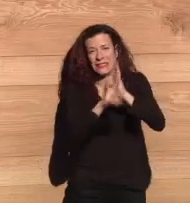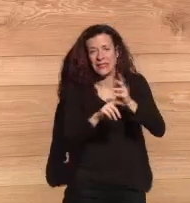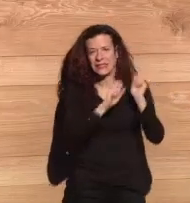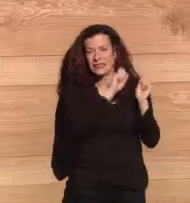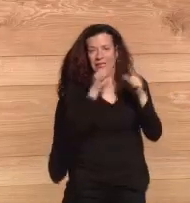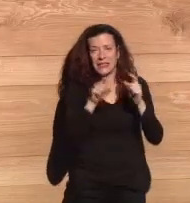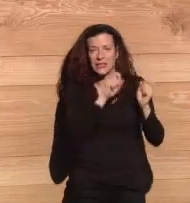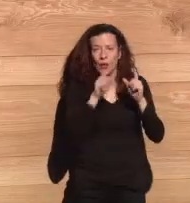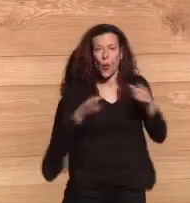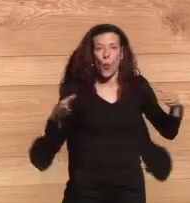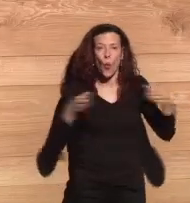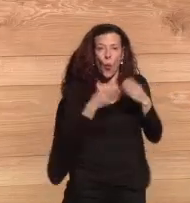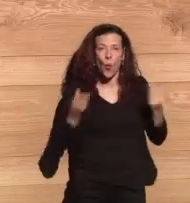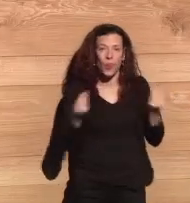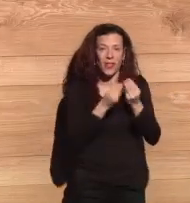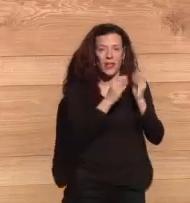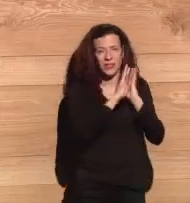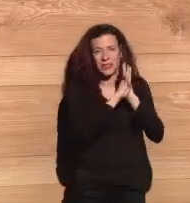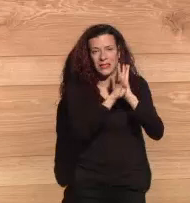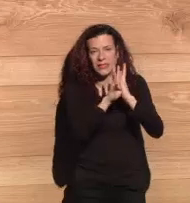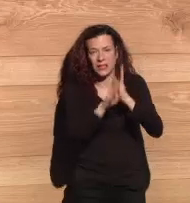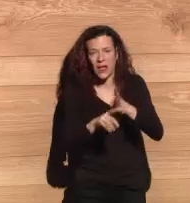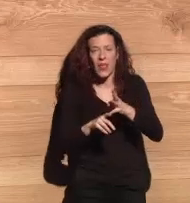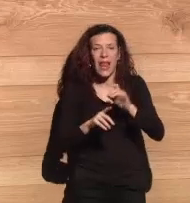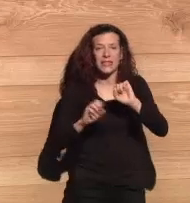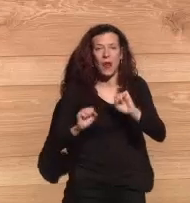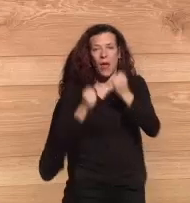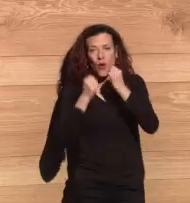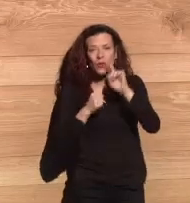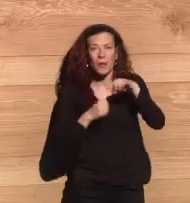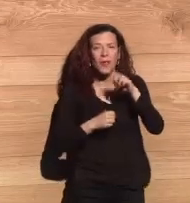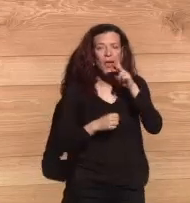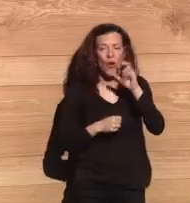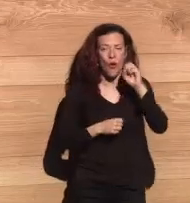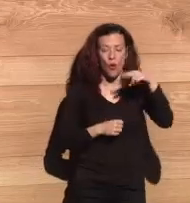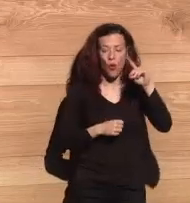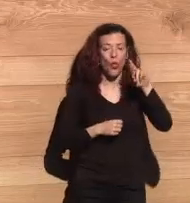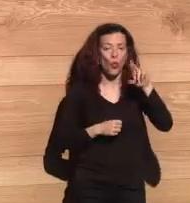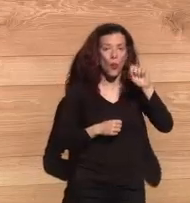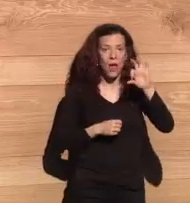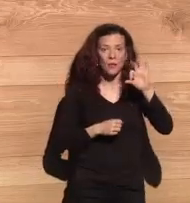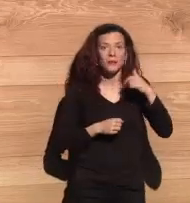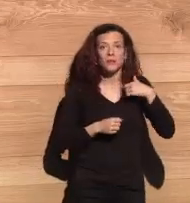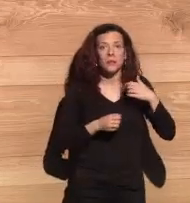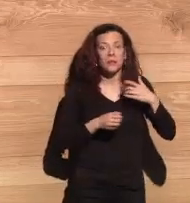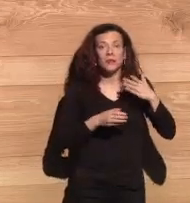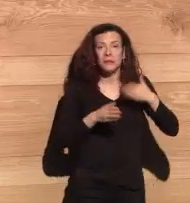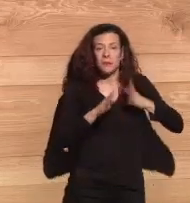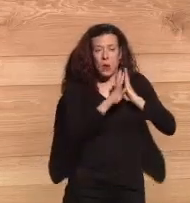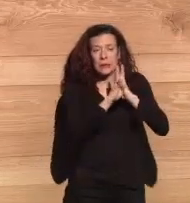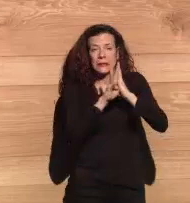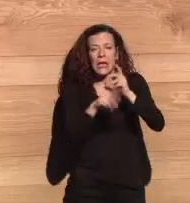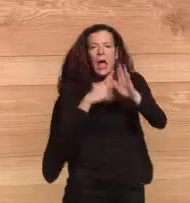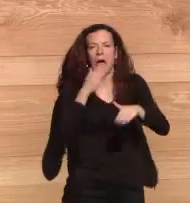salieron, ¿no? De El Salvador y Honduras principalmente, y cruzaron todo el México a llegar a Estados Unidos, ¿no? Entonces